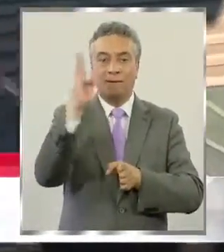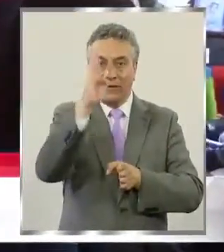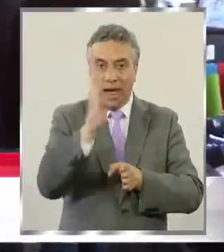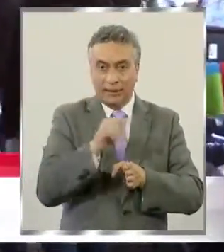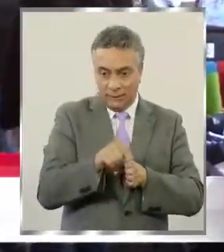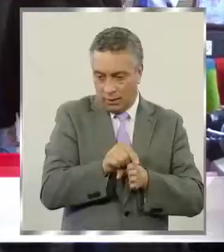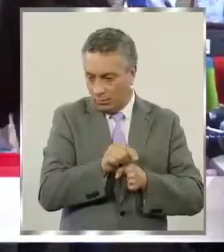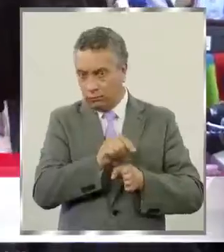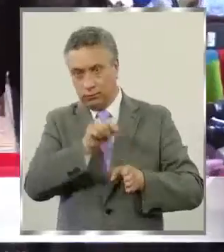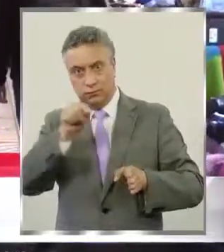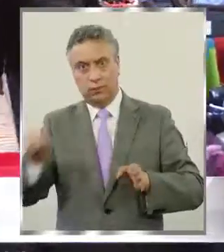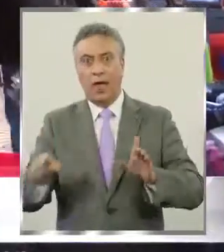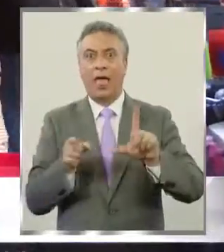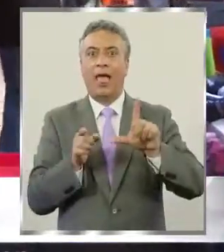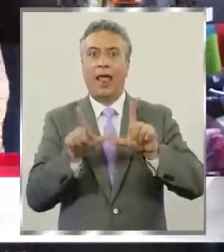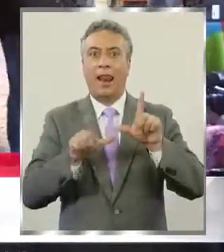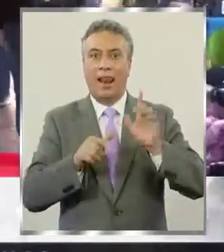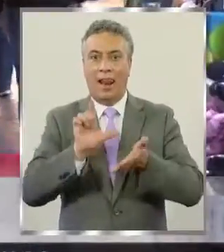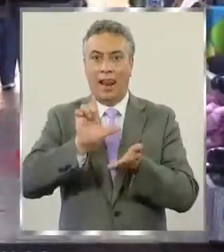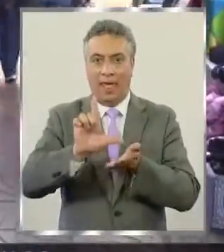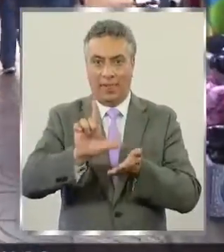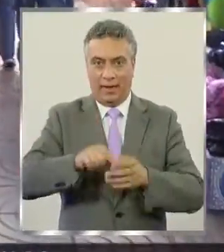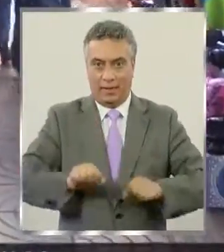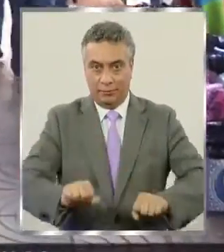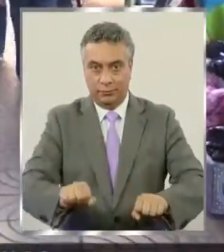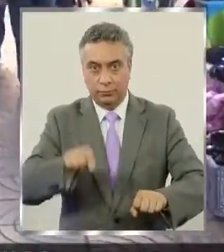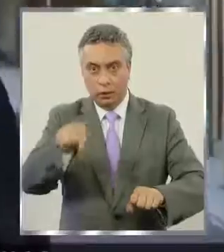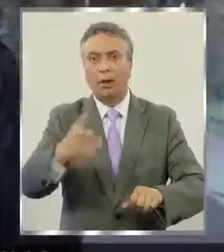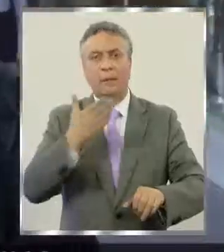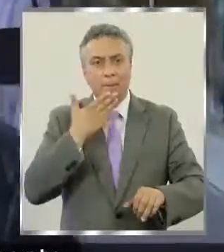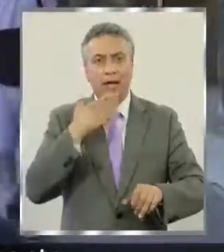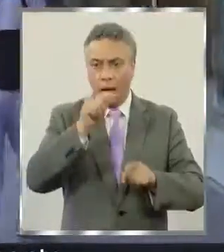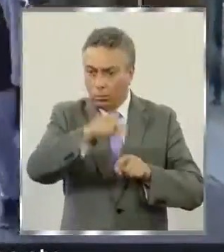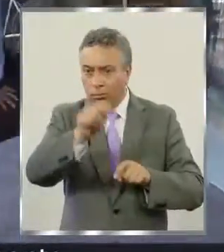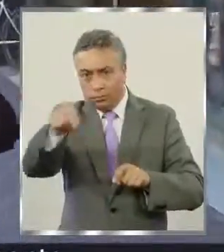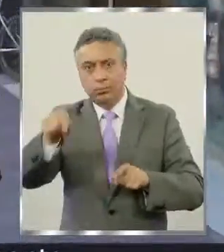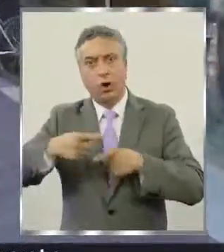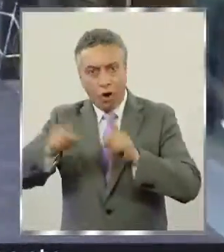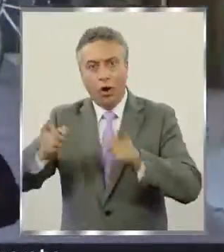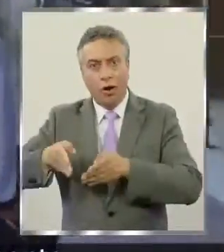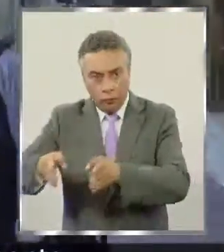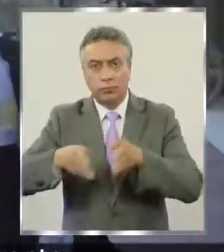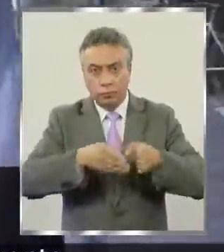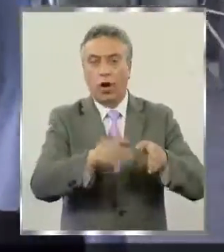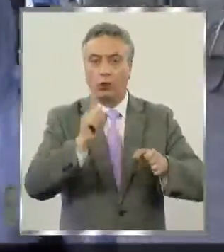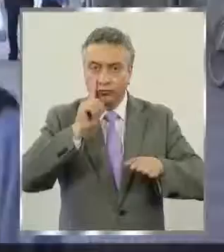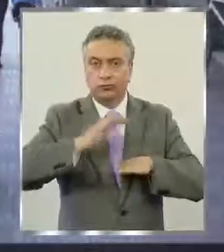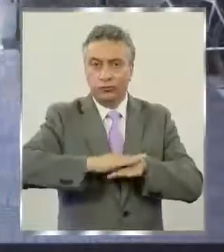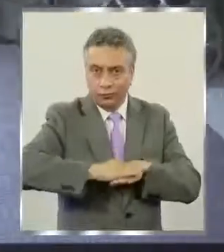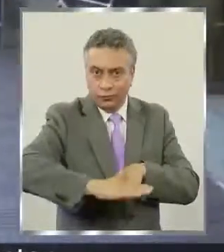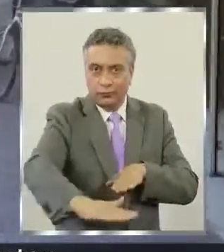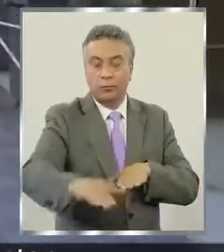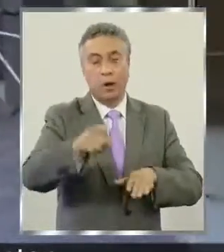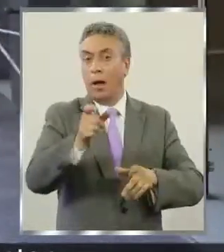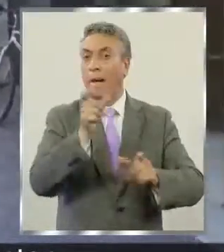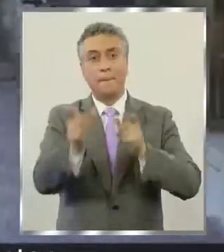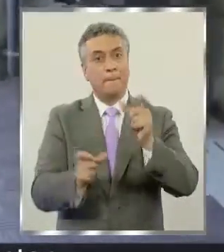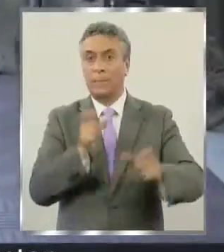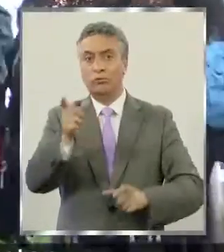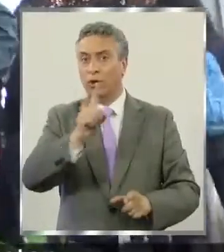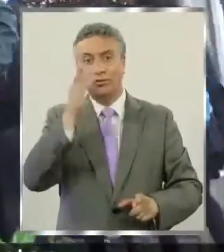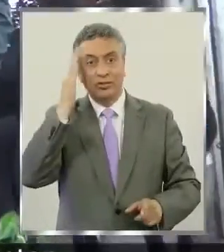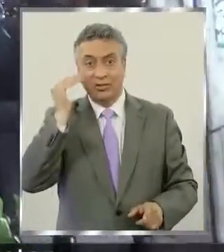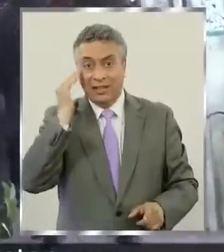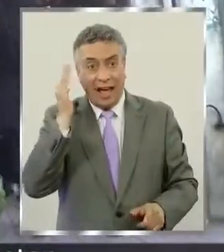para ciegos en formol es también en maipú también lo tenemos y en otra vereda y la gente lamentablemente no los no lo